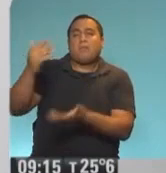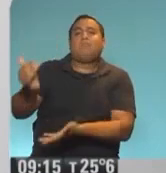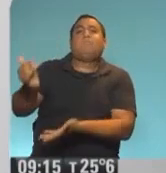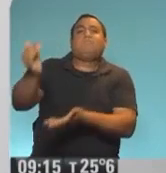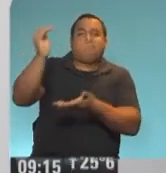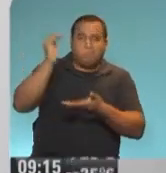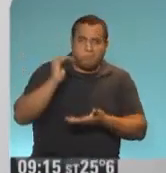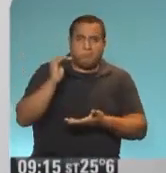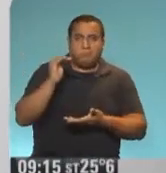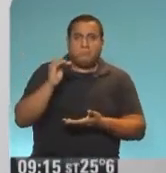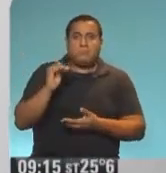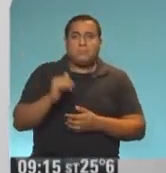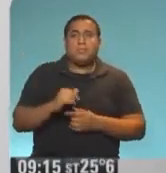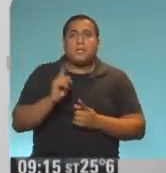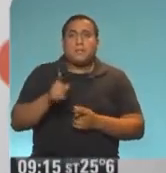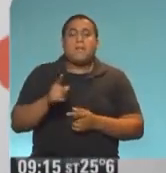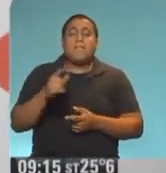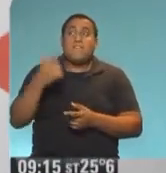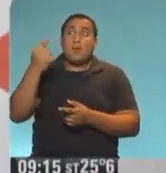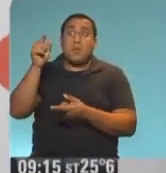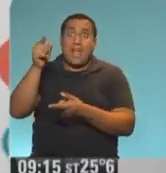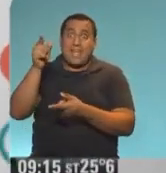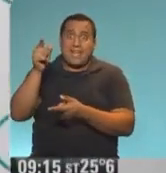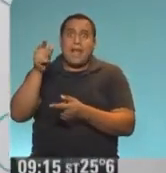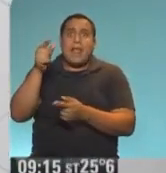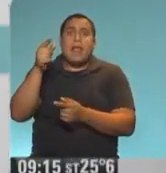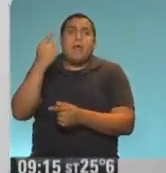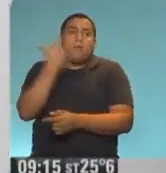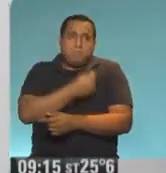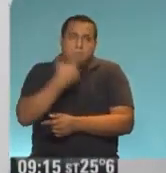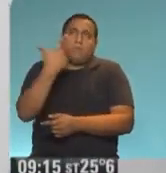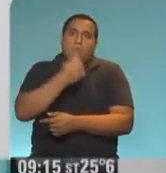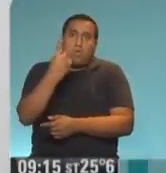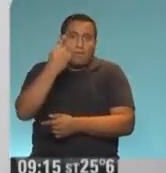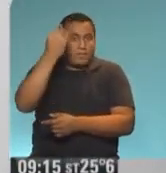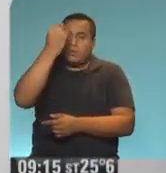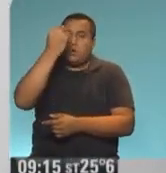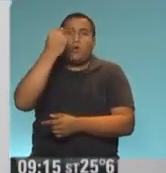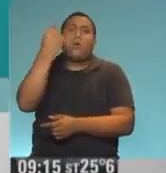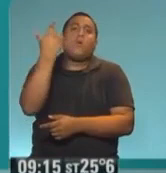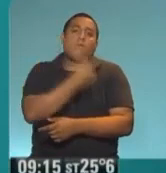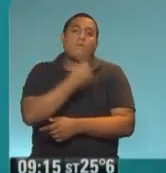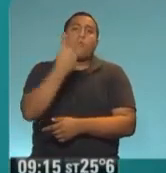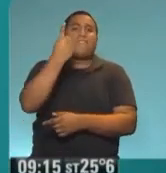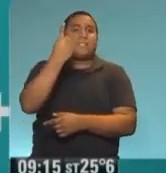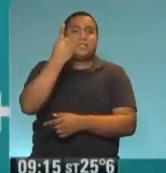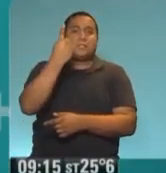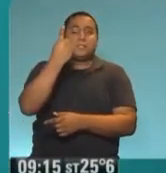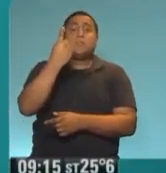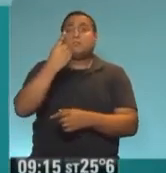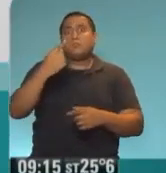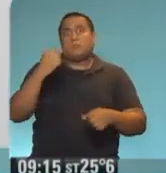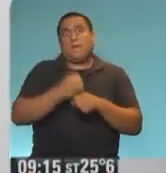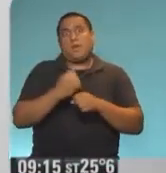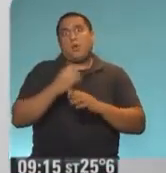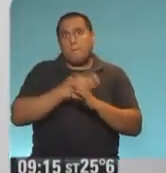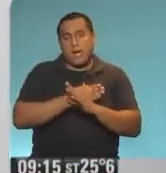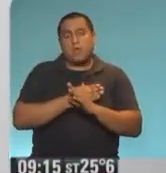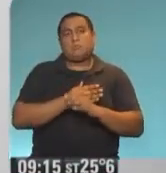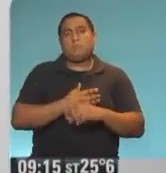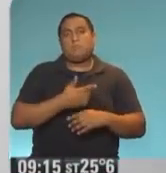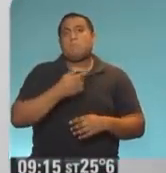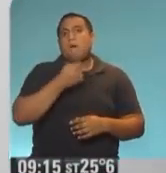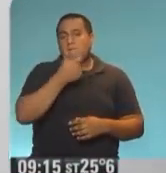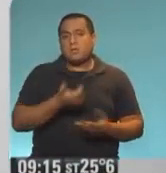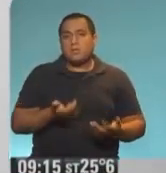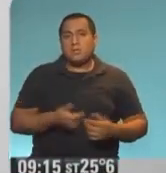y que va a ser de una sola dosis, que lo cual también simplifica, Natalia, muchísimo, obviamente, el operativo, como usted se da